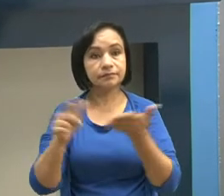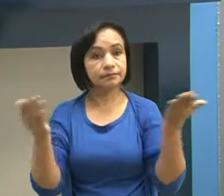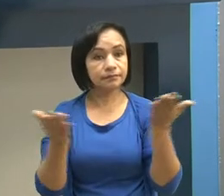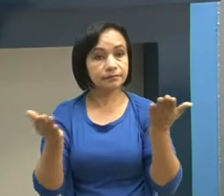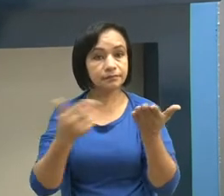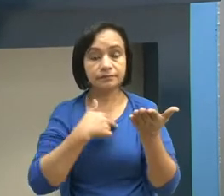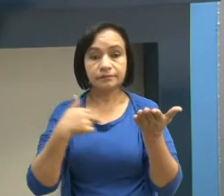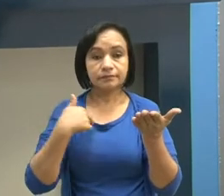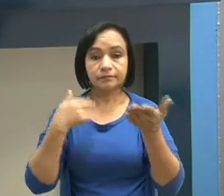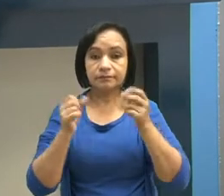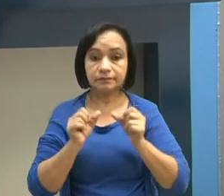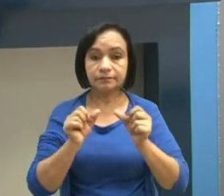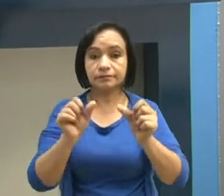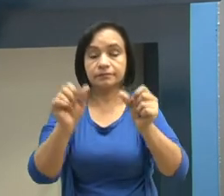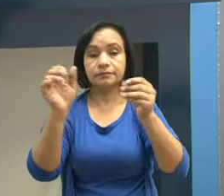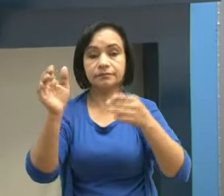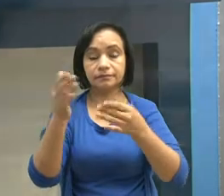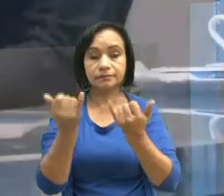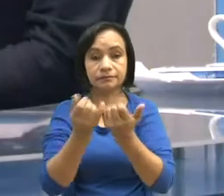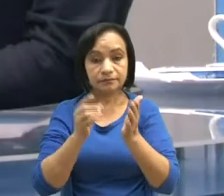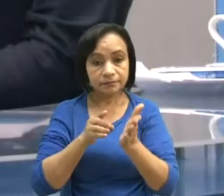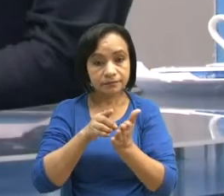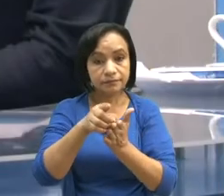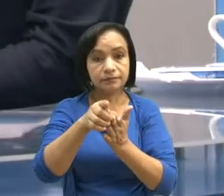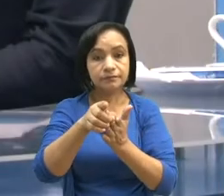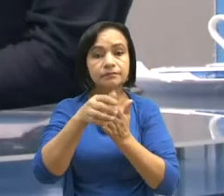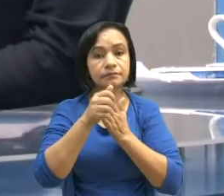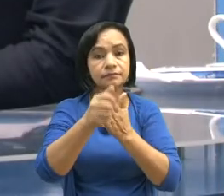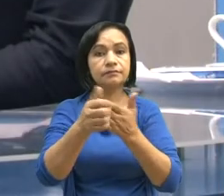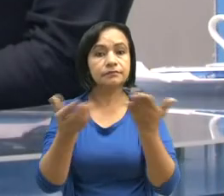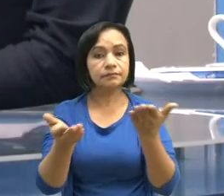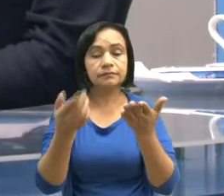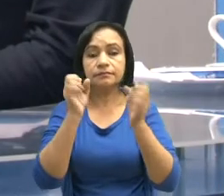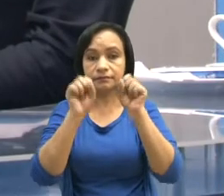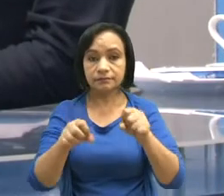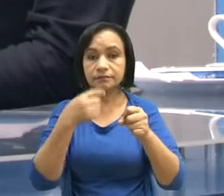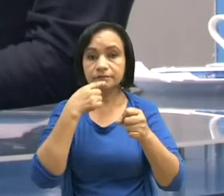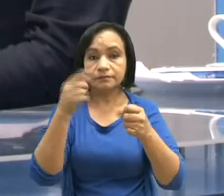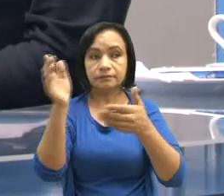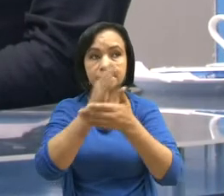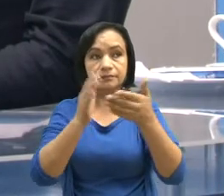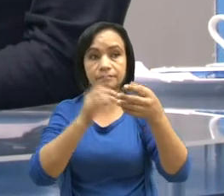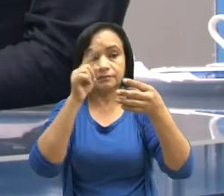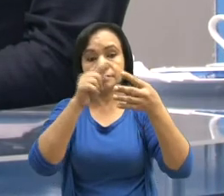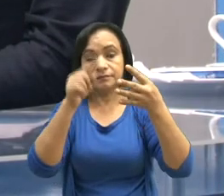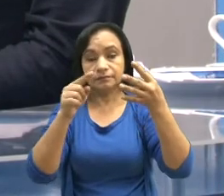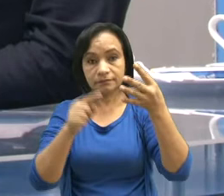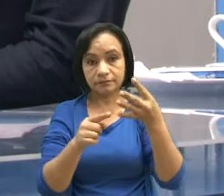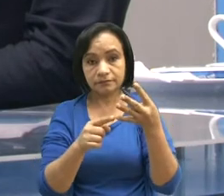para seguir en estas rutas. Y podríamos mencionar algunas de ellas, ¿no?, algunas líneas